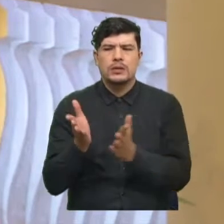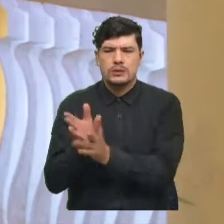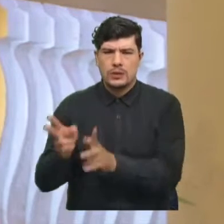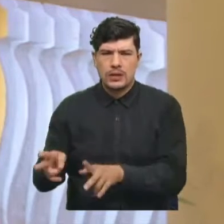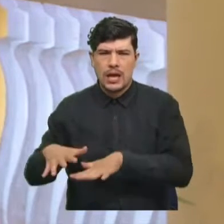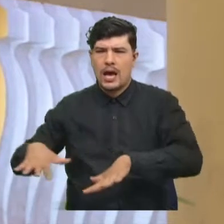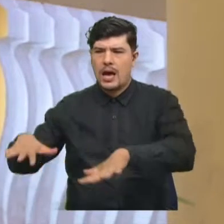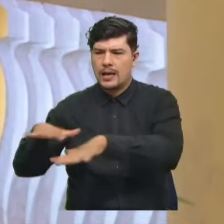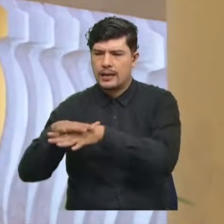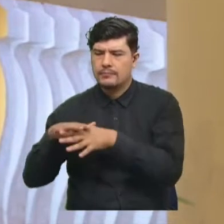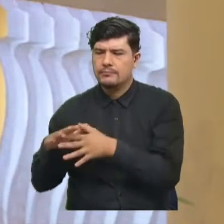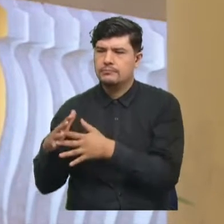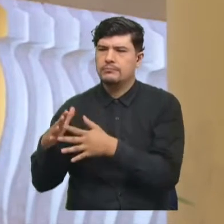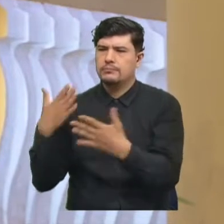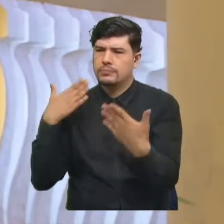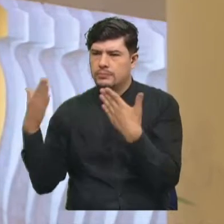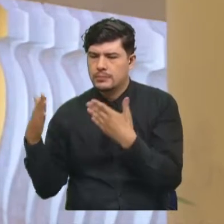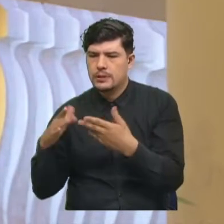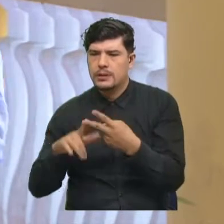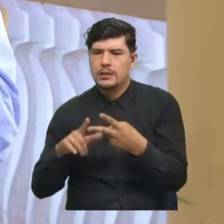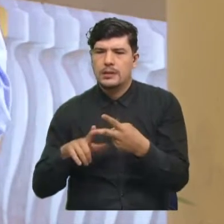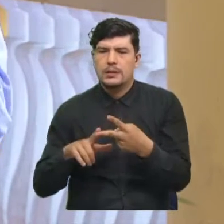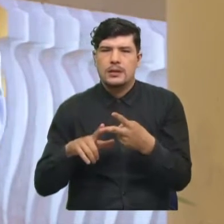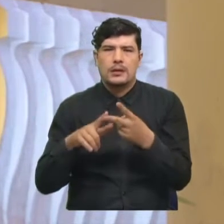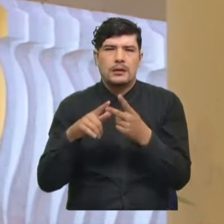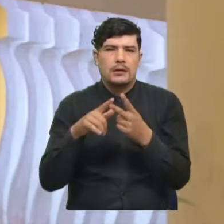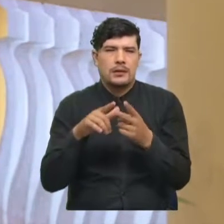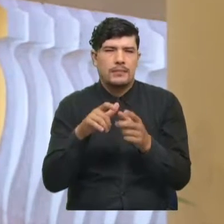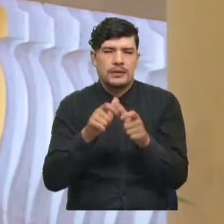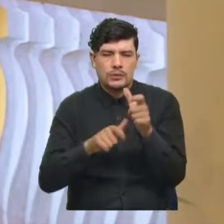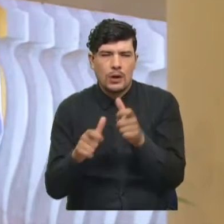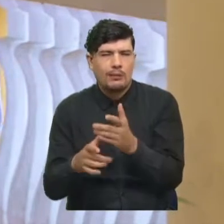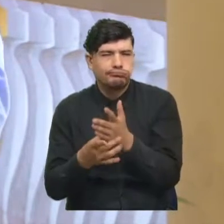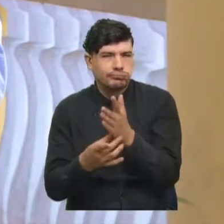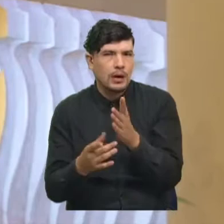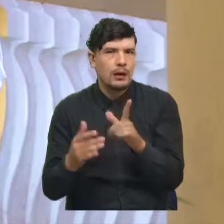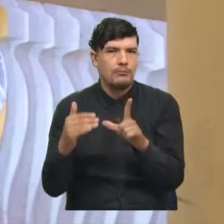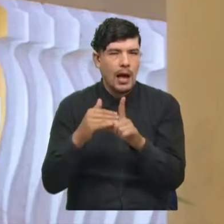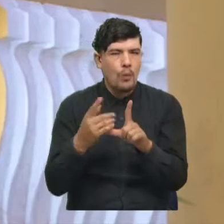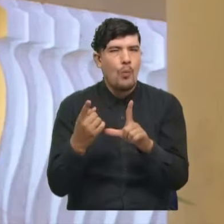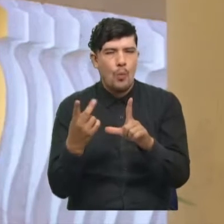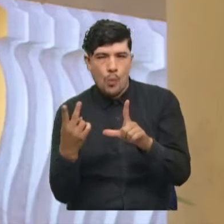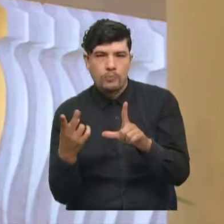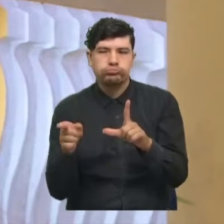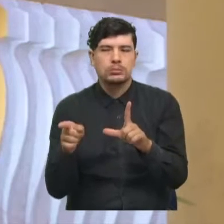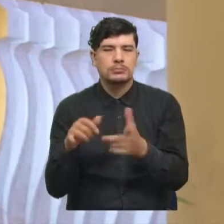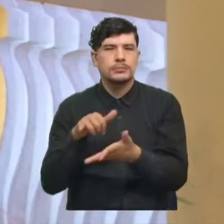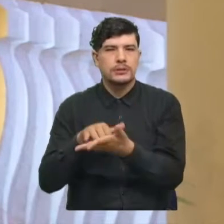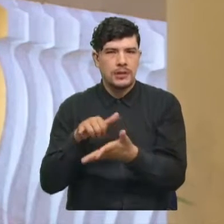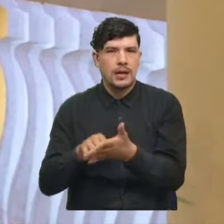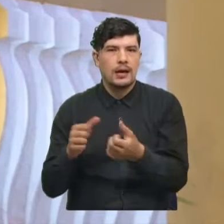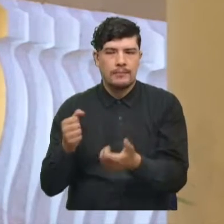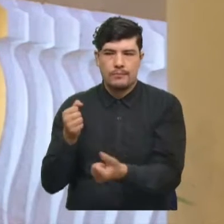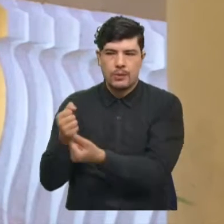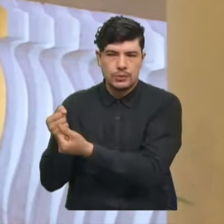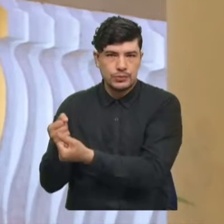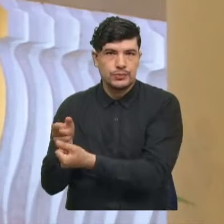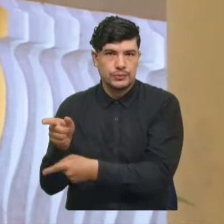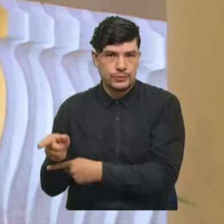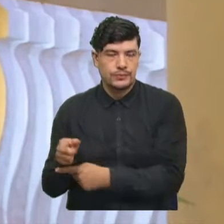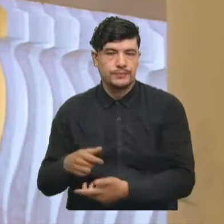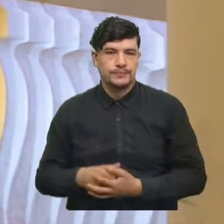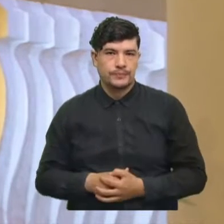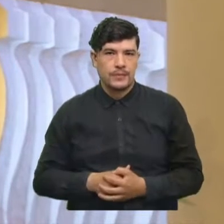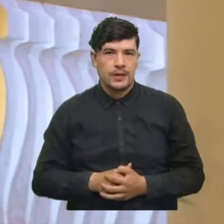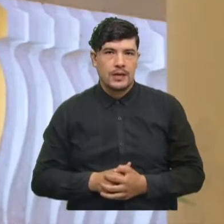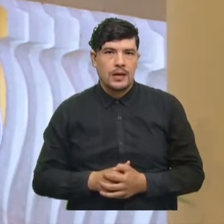con el programa de generación y entonces aquí ahí se ha venido trabajando que se quiere pues seguir avanzando e invertir